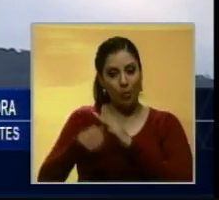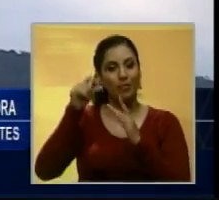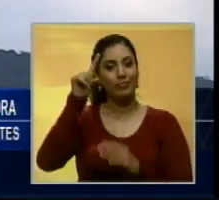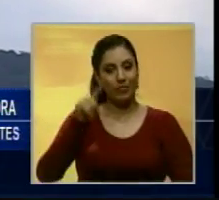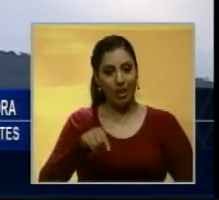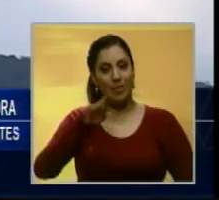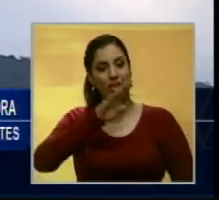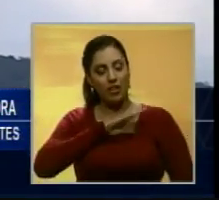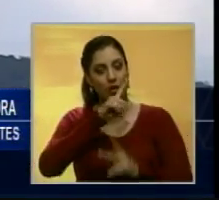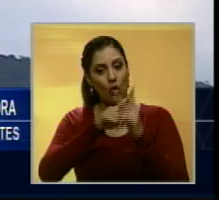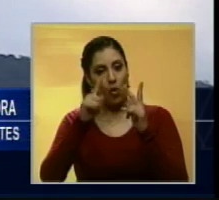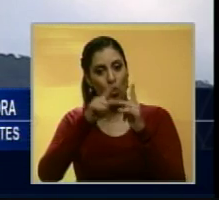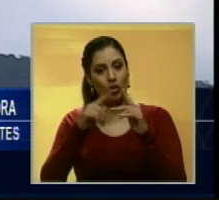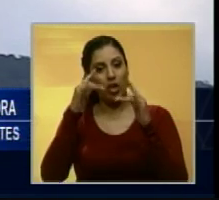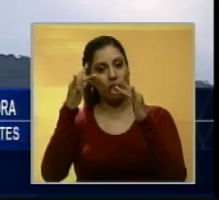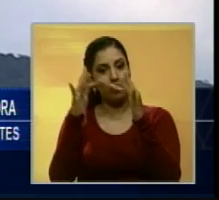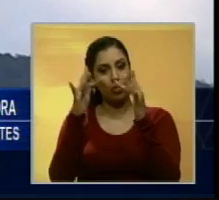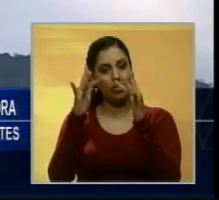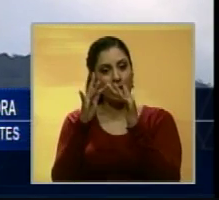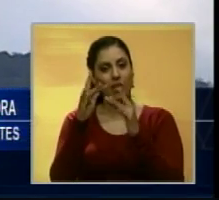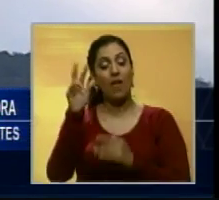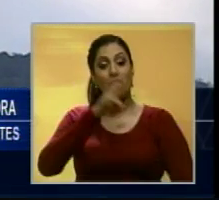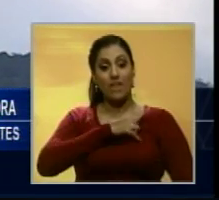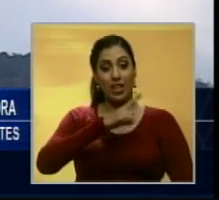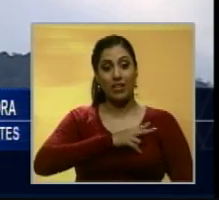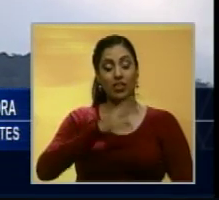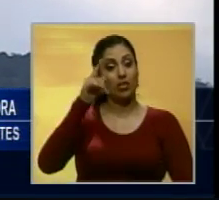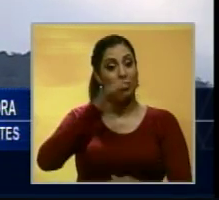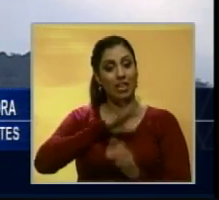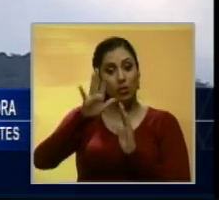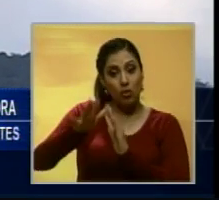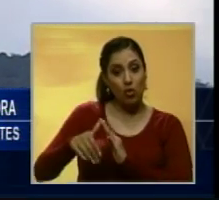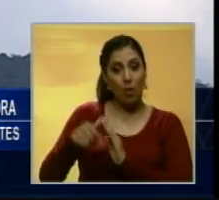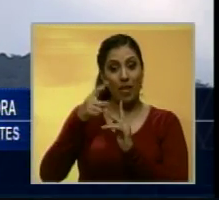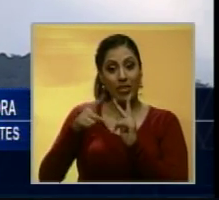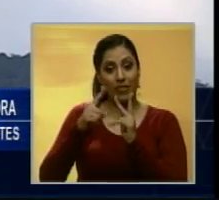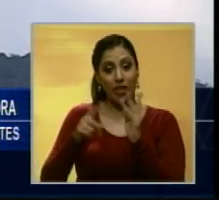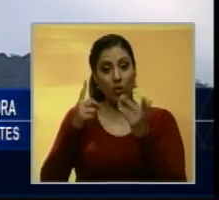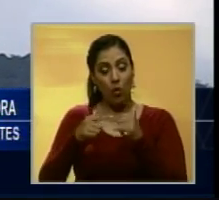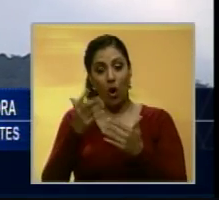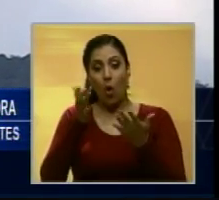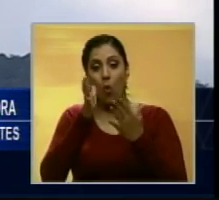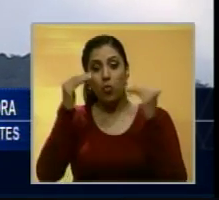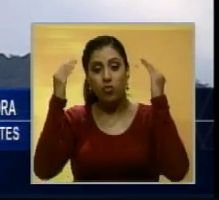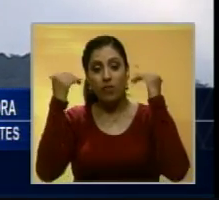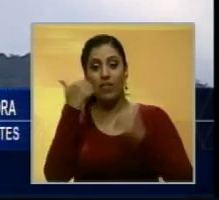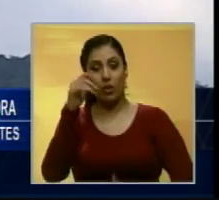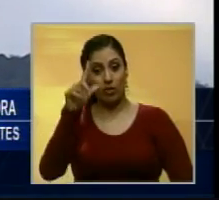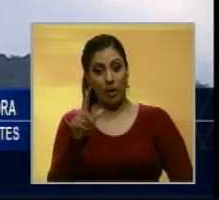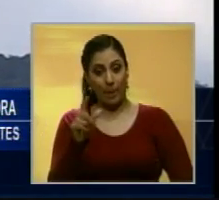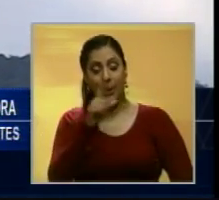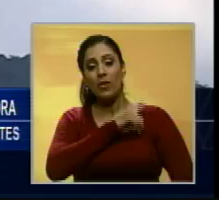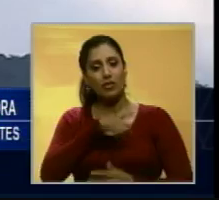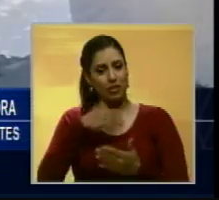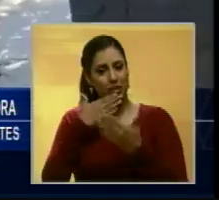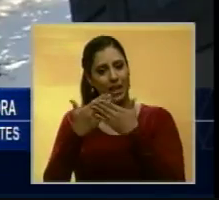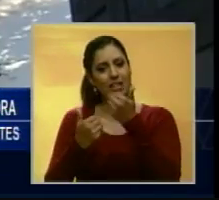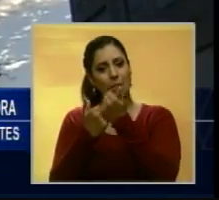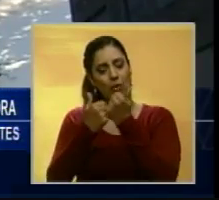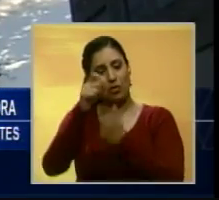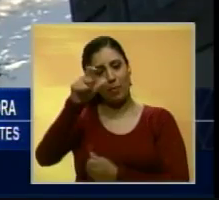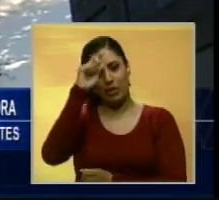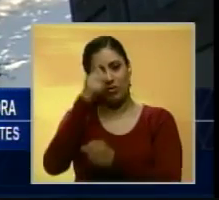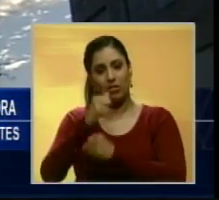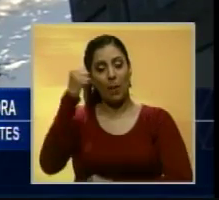se encuentran otras estaciones transmisoras, Venevisión fue objeto de robo de varias unidades de aire acondicionado. Agradecemos el apoyo de funcionarios